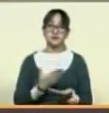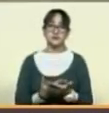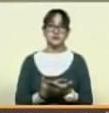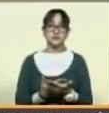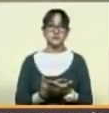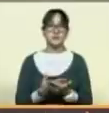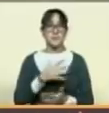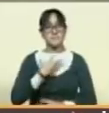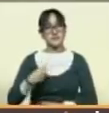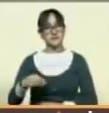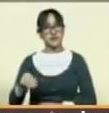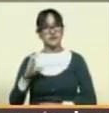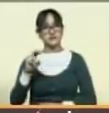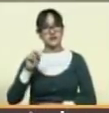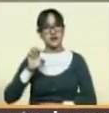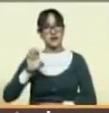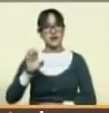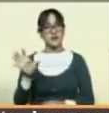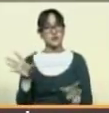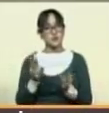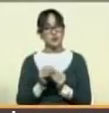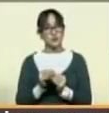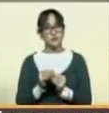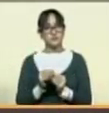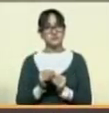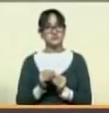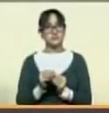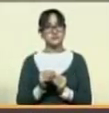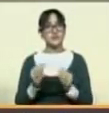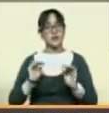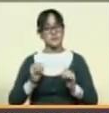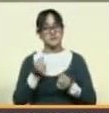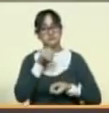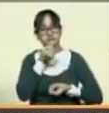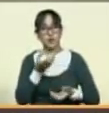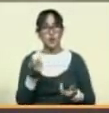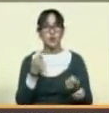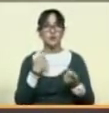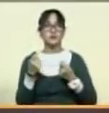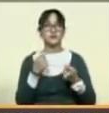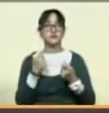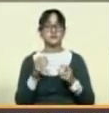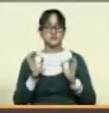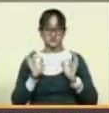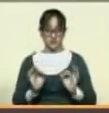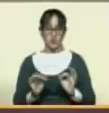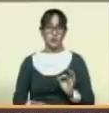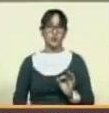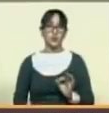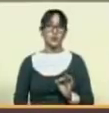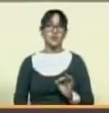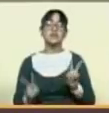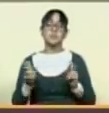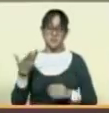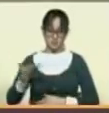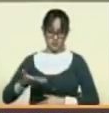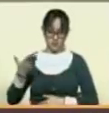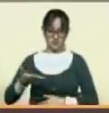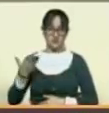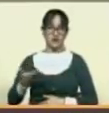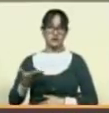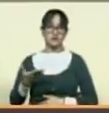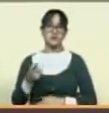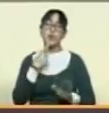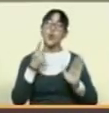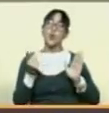palabras de la presidenta del Consejo Nacional Electoral, Teresay Lucena, quien acaba de ofrecer una rueda de prensa donde aseguró temas importantes como ha sido